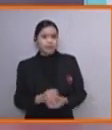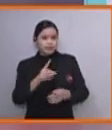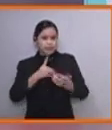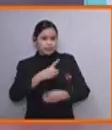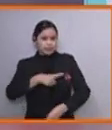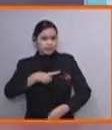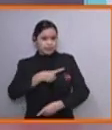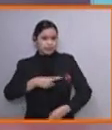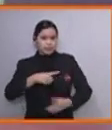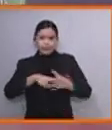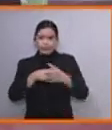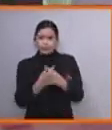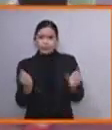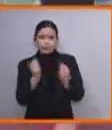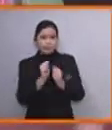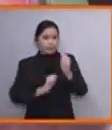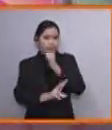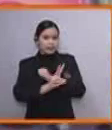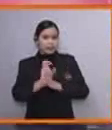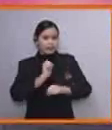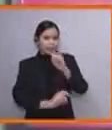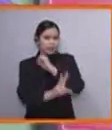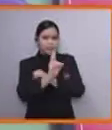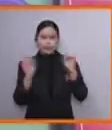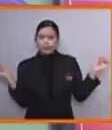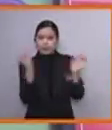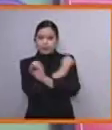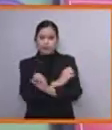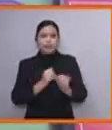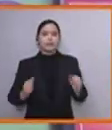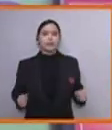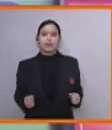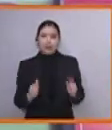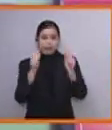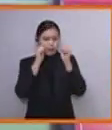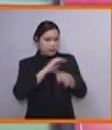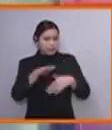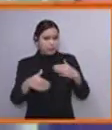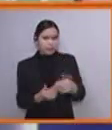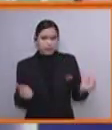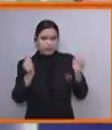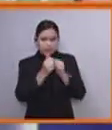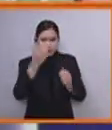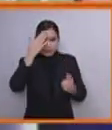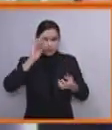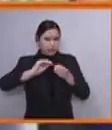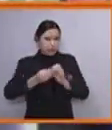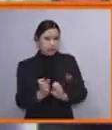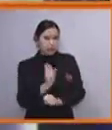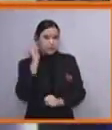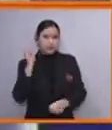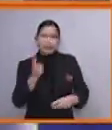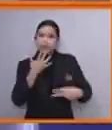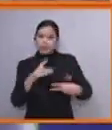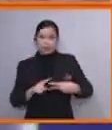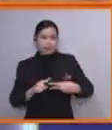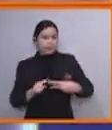la comenzamos junto a Premiados y Premiados Nick. Atentos y acompáñenme a conocer el primer número ganador, primer dígito,